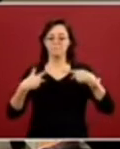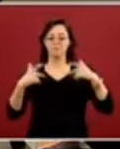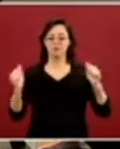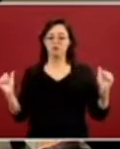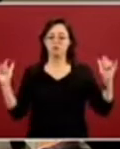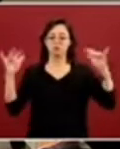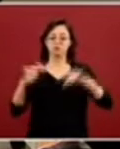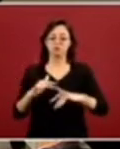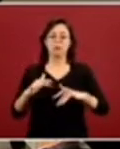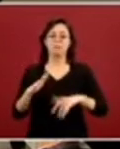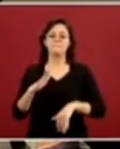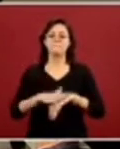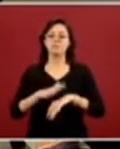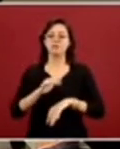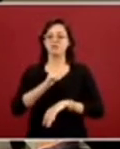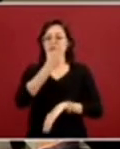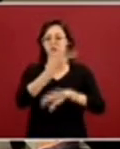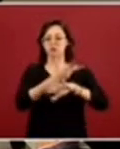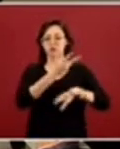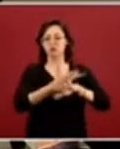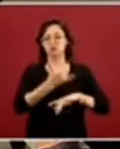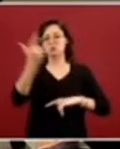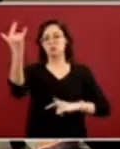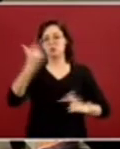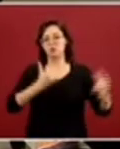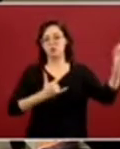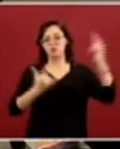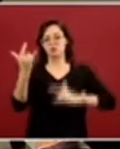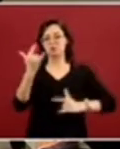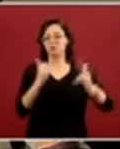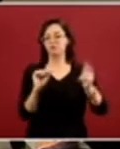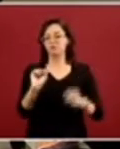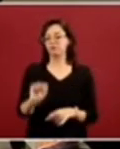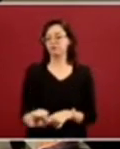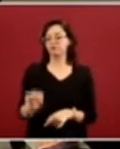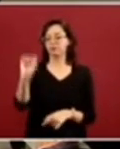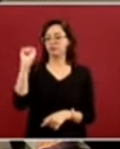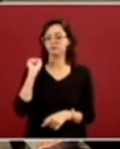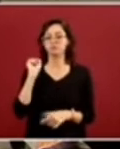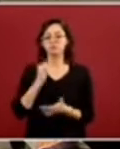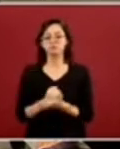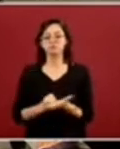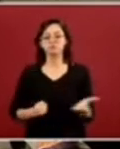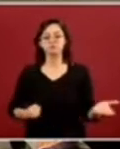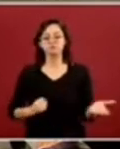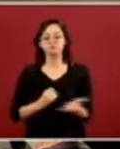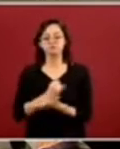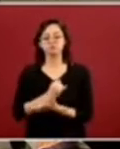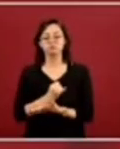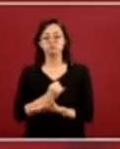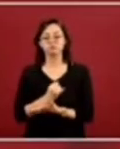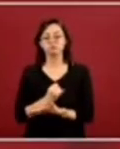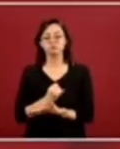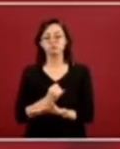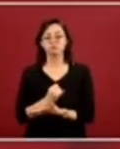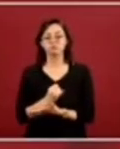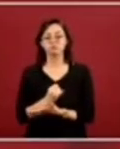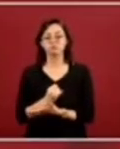vuelos provenientes de Estados Unidos, desde el sábado pasado decidimos instaurar un